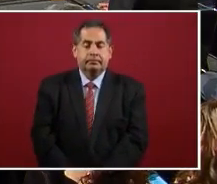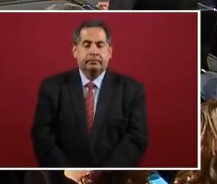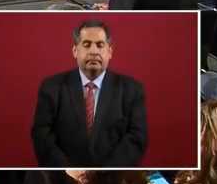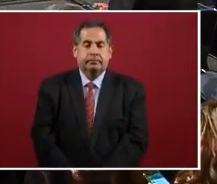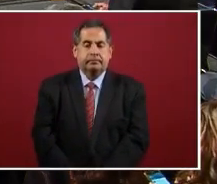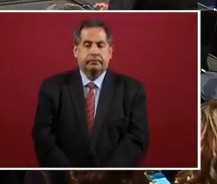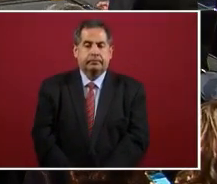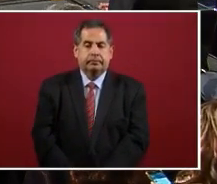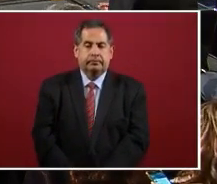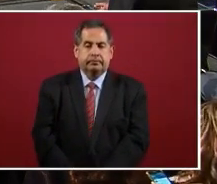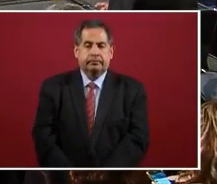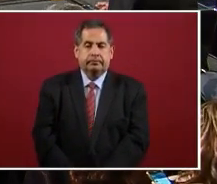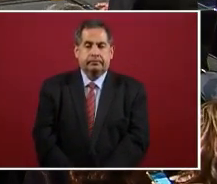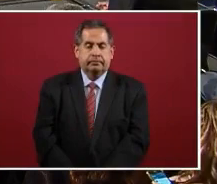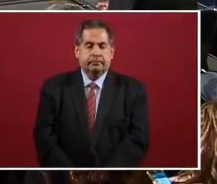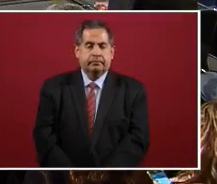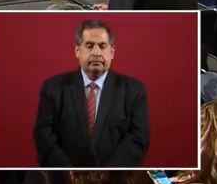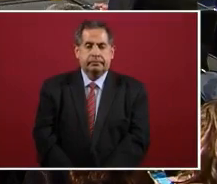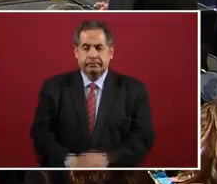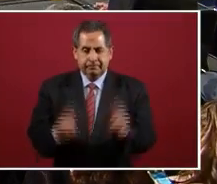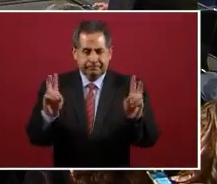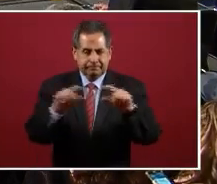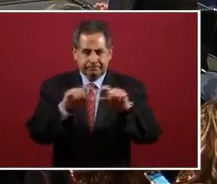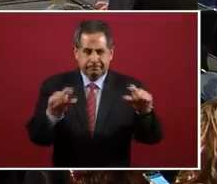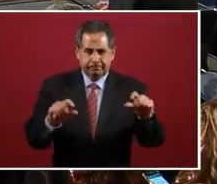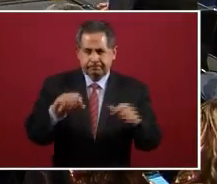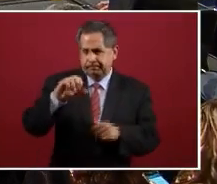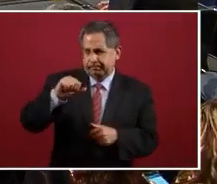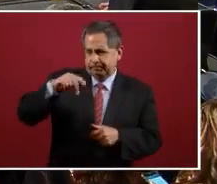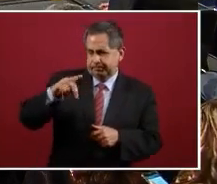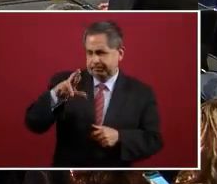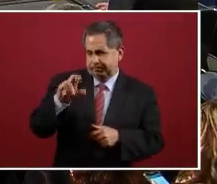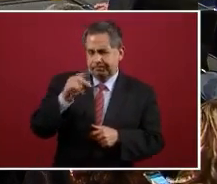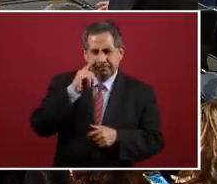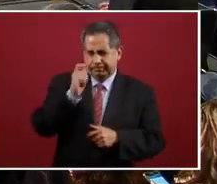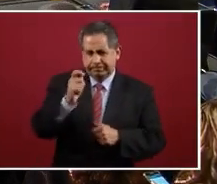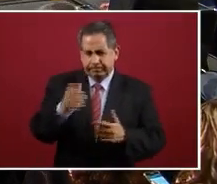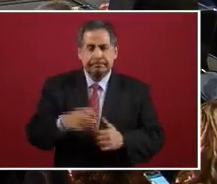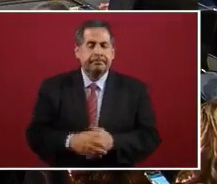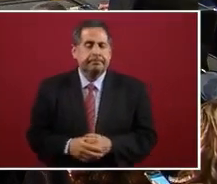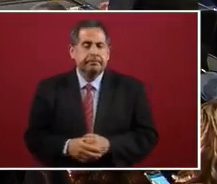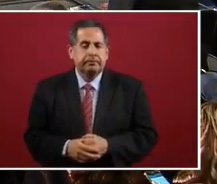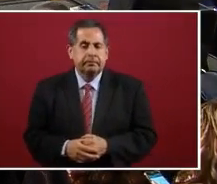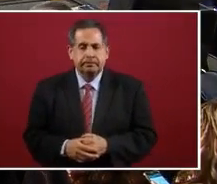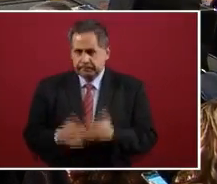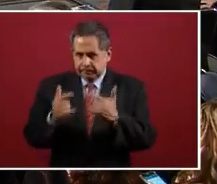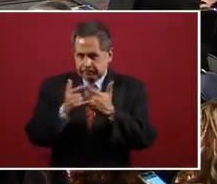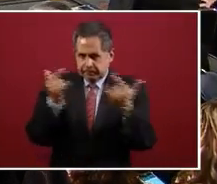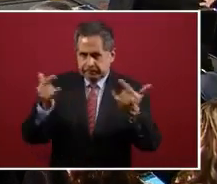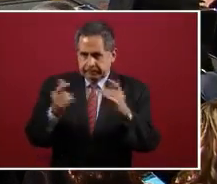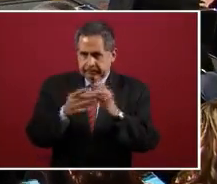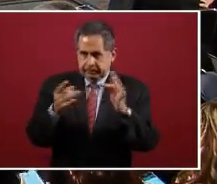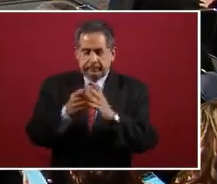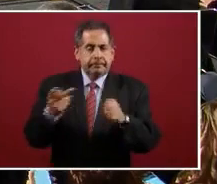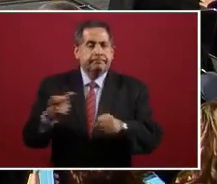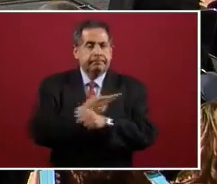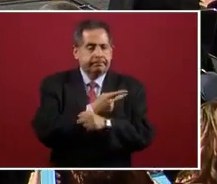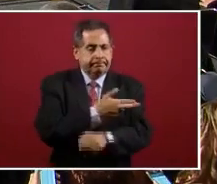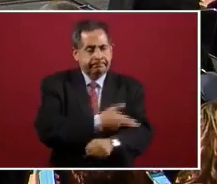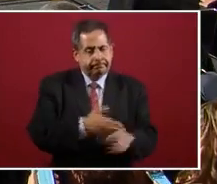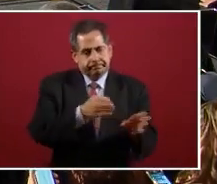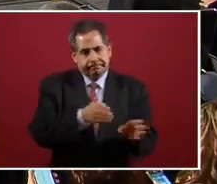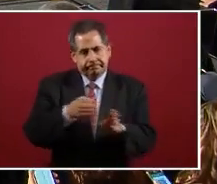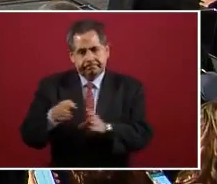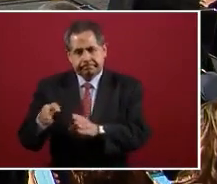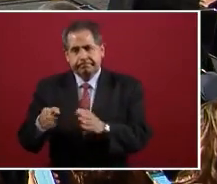dónde están amparo los antecedentes si fueran miren les voy a dar los antecedentes del proceso o del